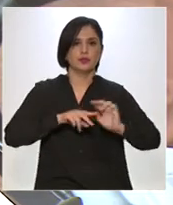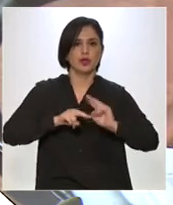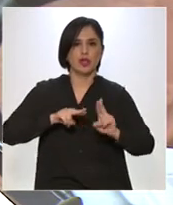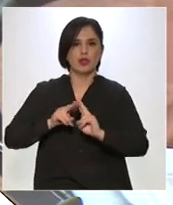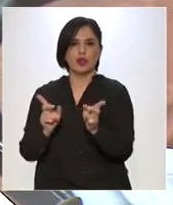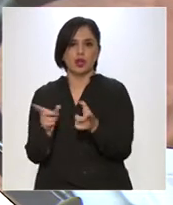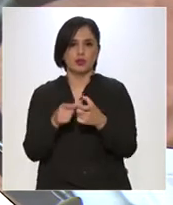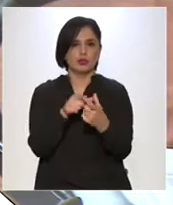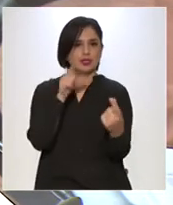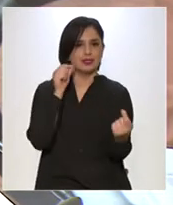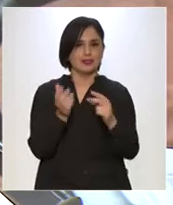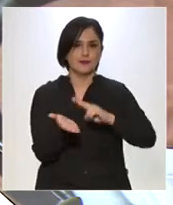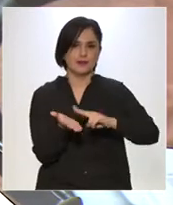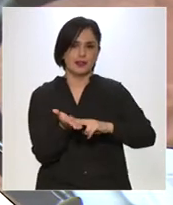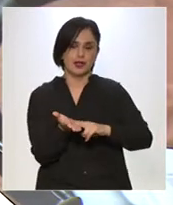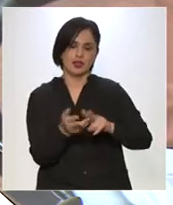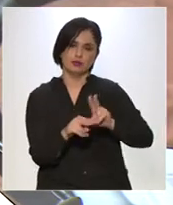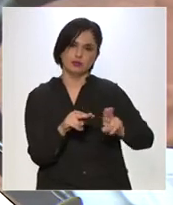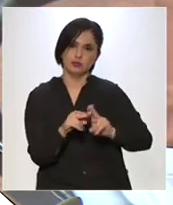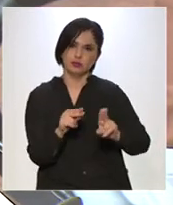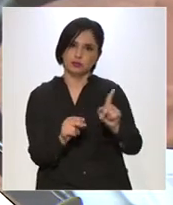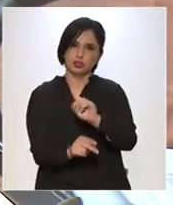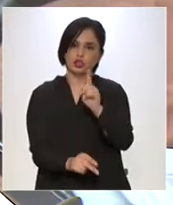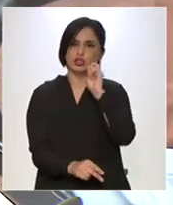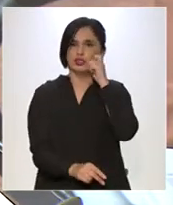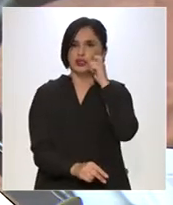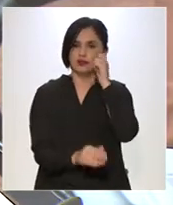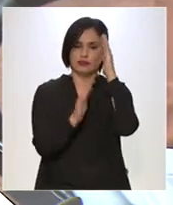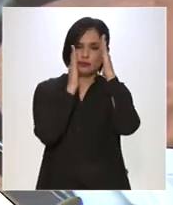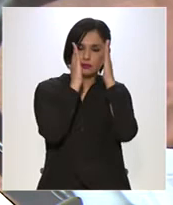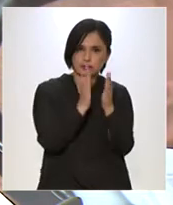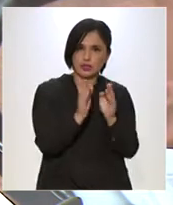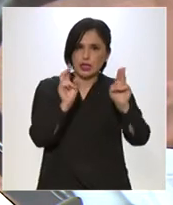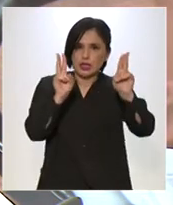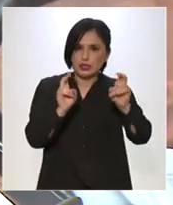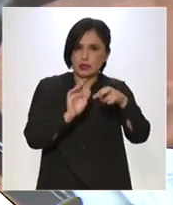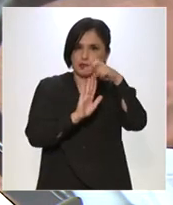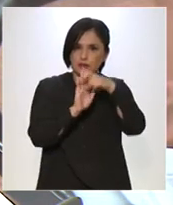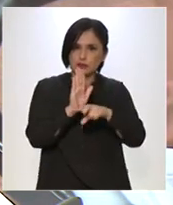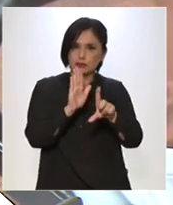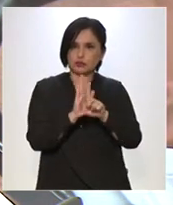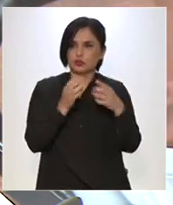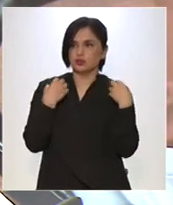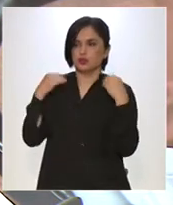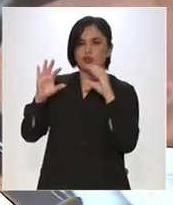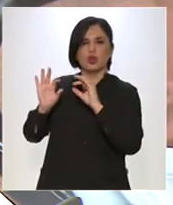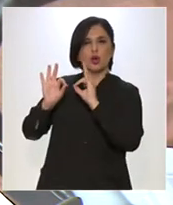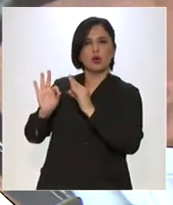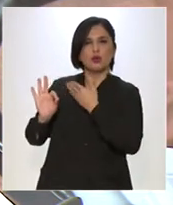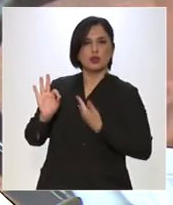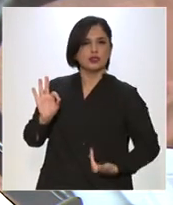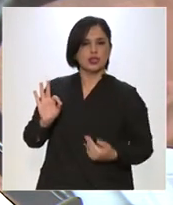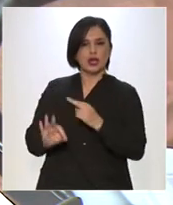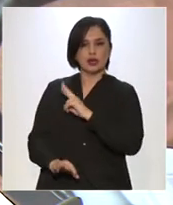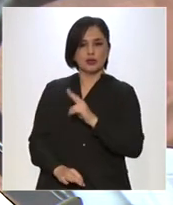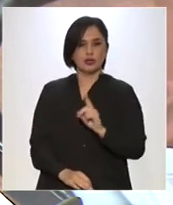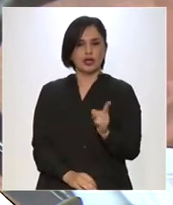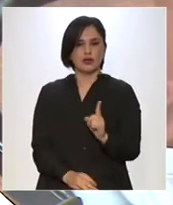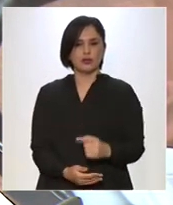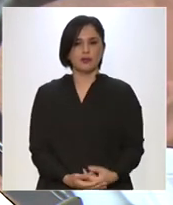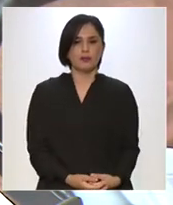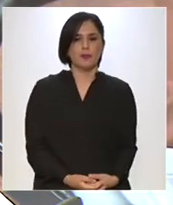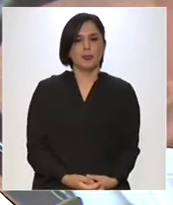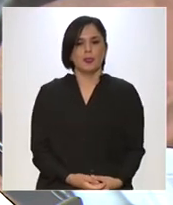Comisión Nacional de Verdad y Reparación no implica abordar materias de iniciativa exclusiva del presidente de la República. Y quiero,